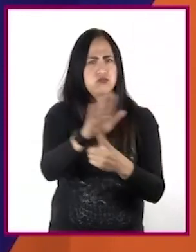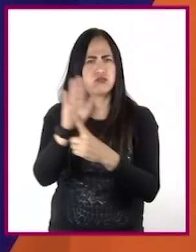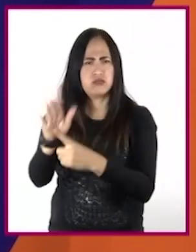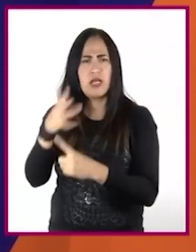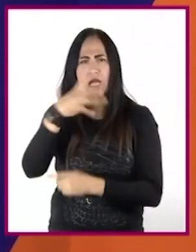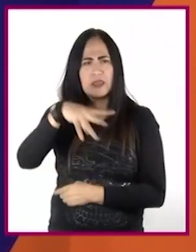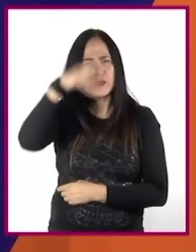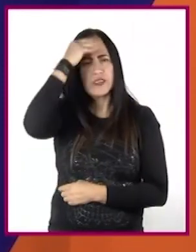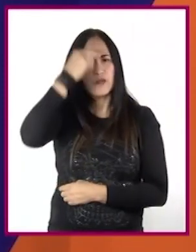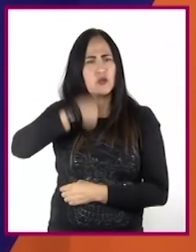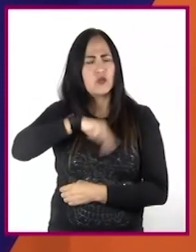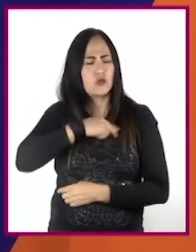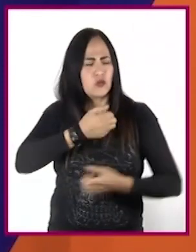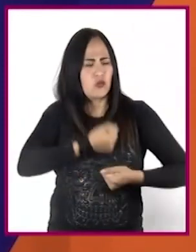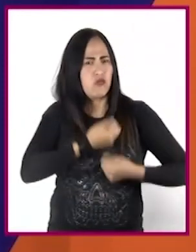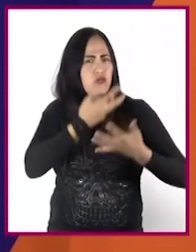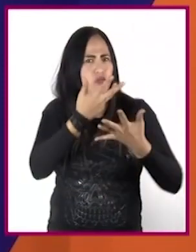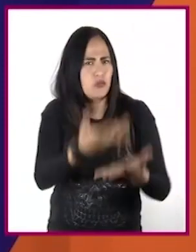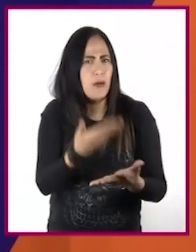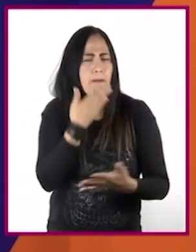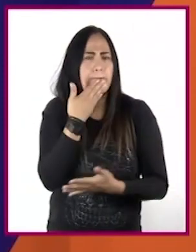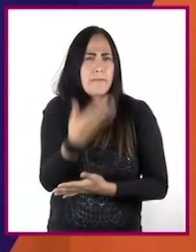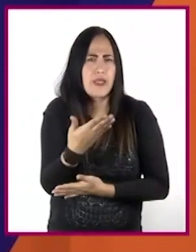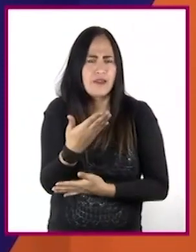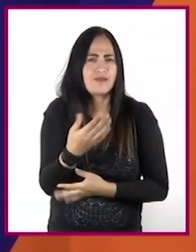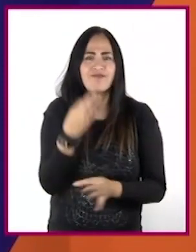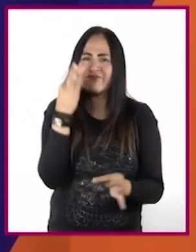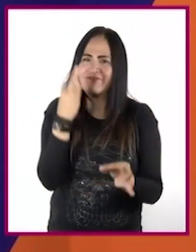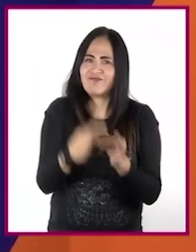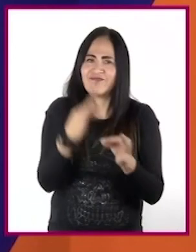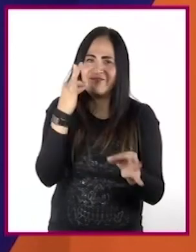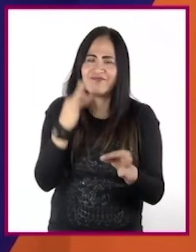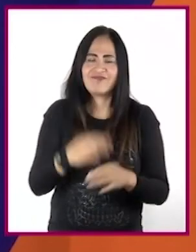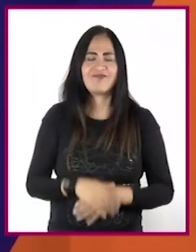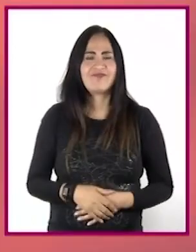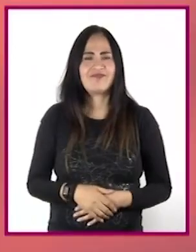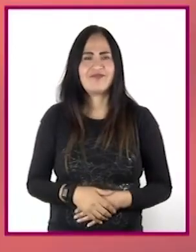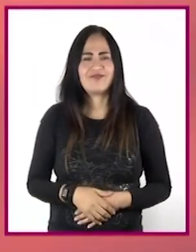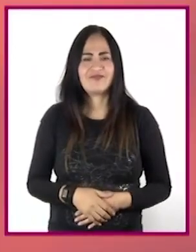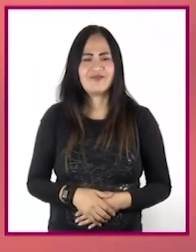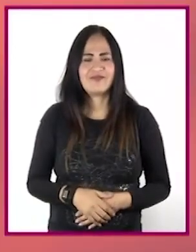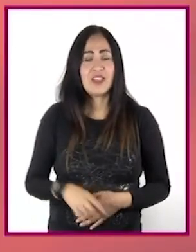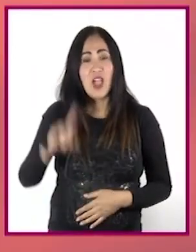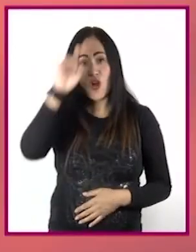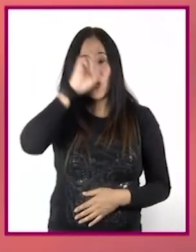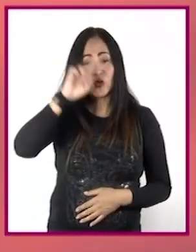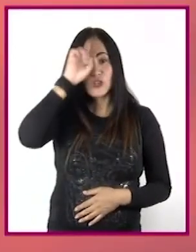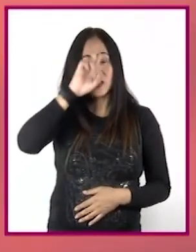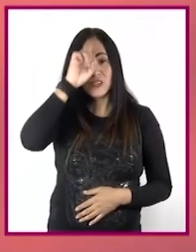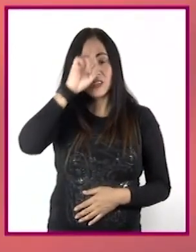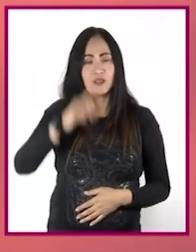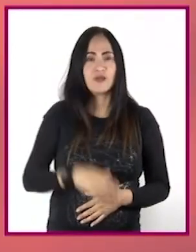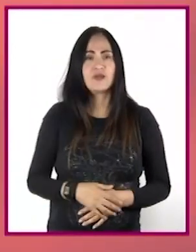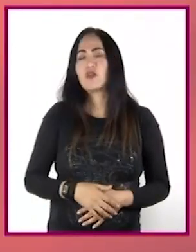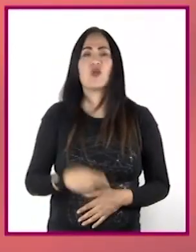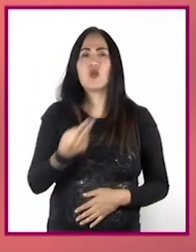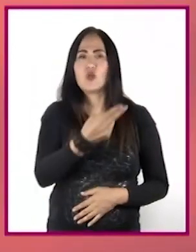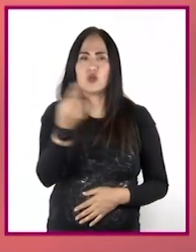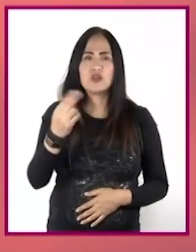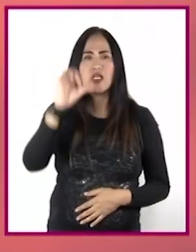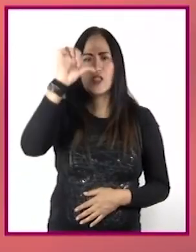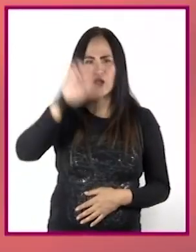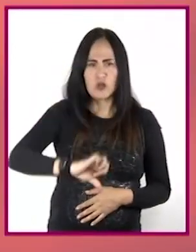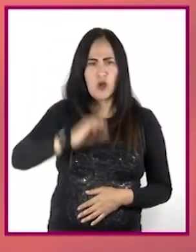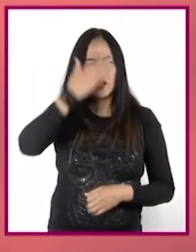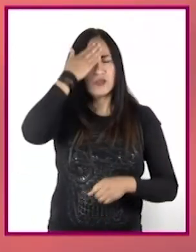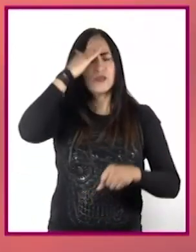aprendamos a expresarla correctamente para poder cumplir con nuestras expectativas. Les sugiero que, para reafirmar lo que vimos en esta